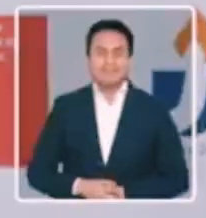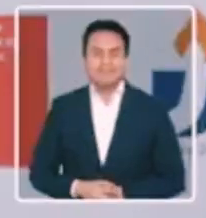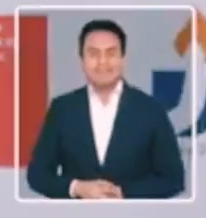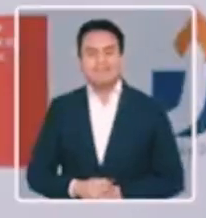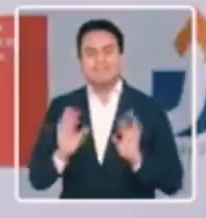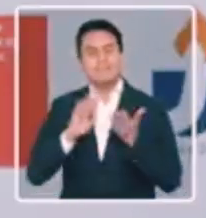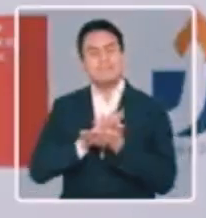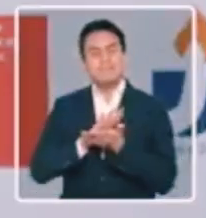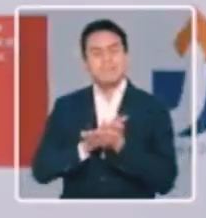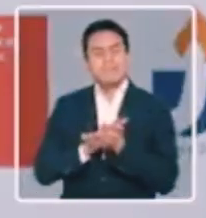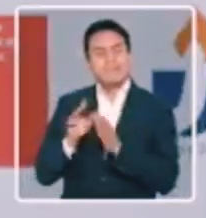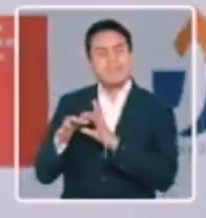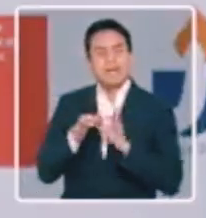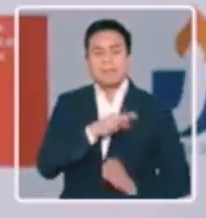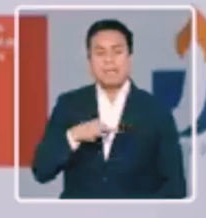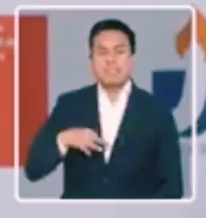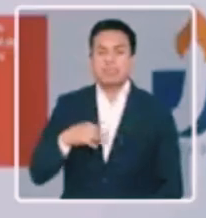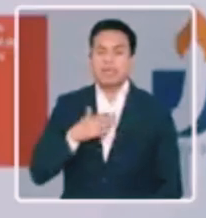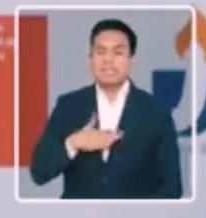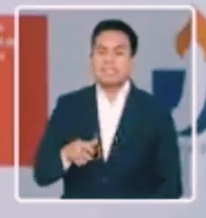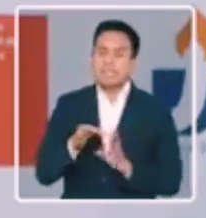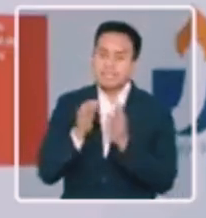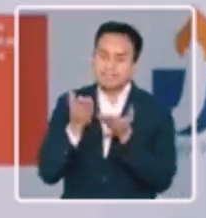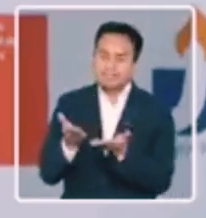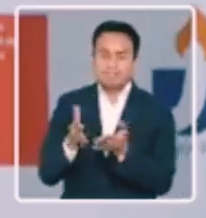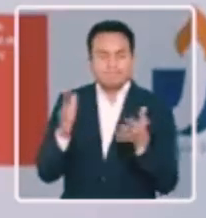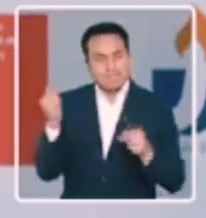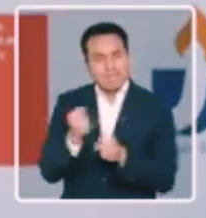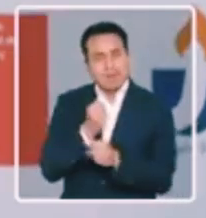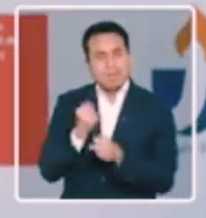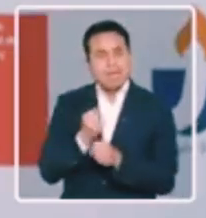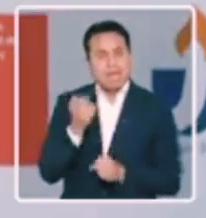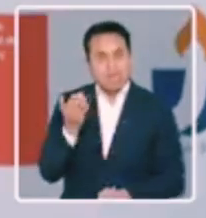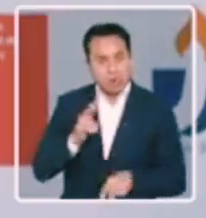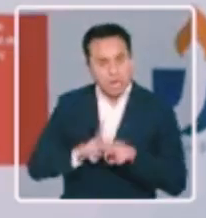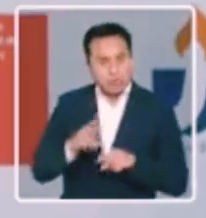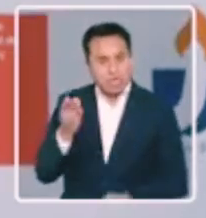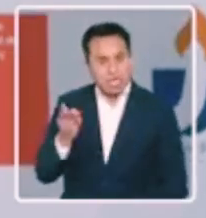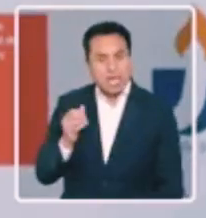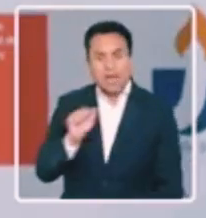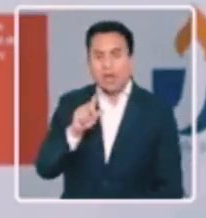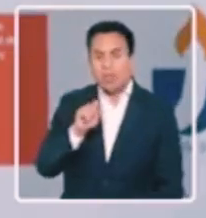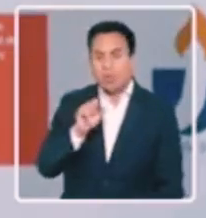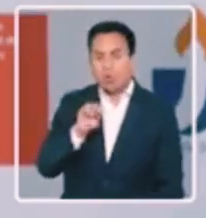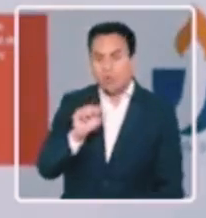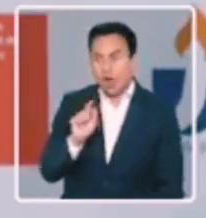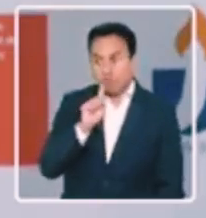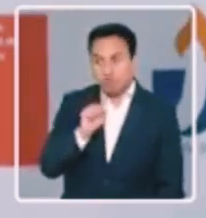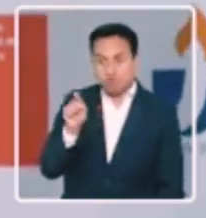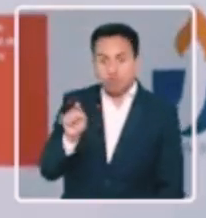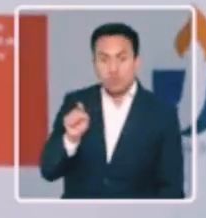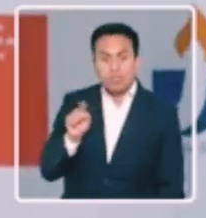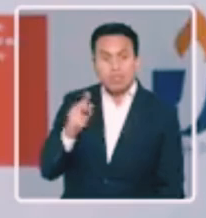97 o sea ministro Yo quiero agradecerle en verdad La tremenda pega que hace a usted a la Antonia no sé si está la Antonia por acá